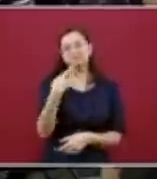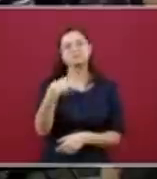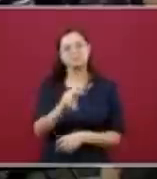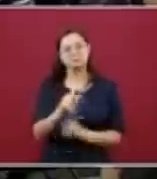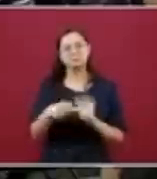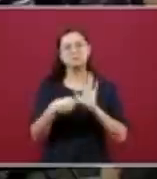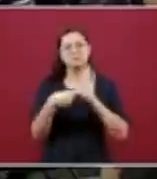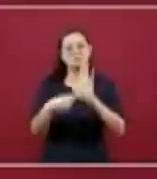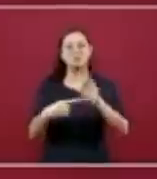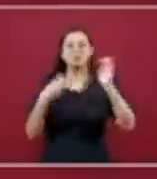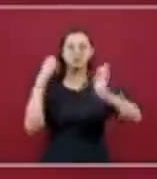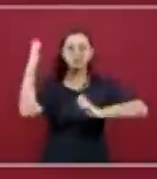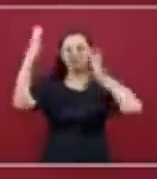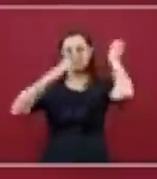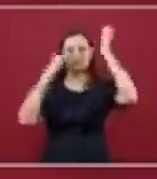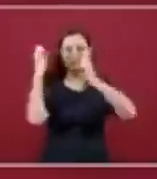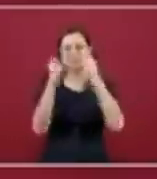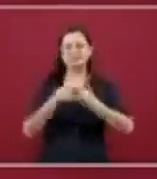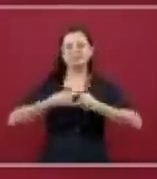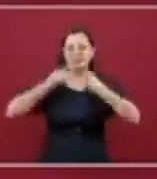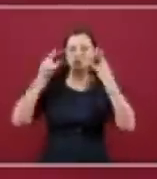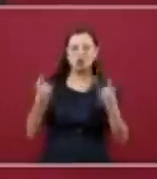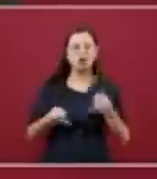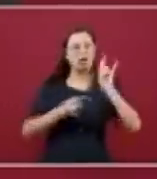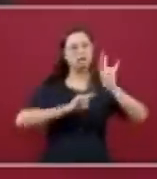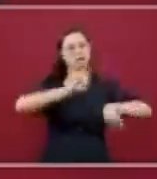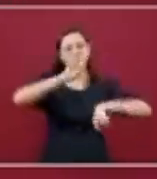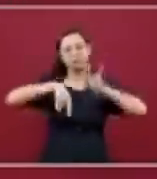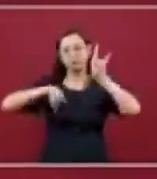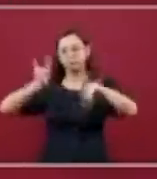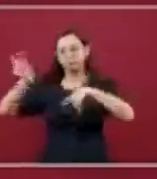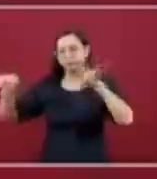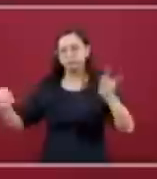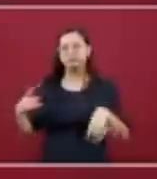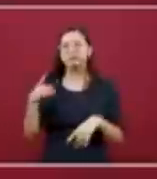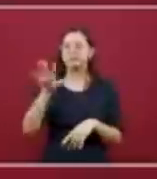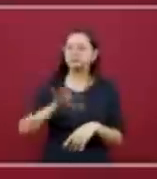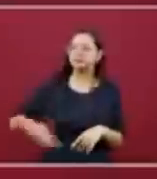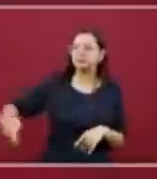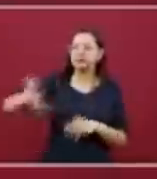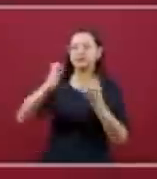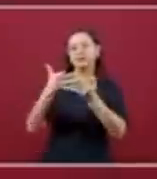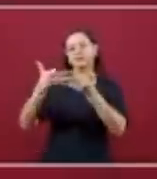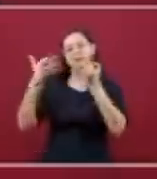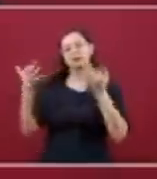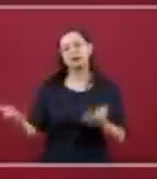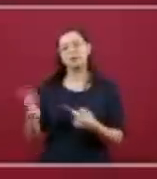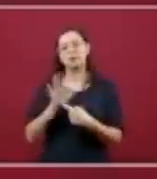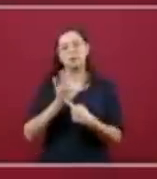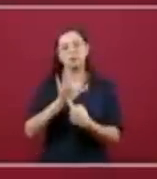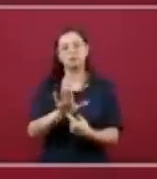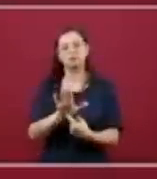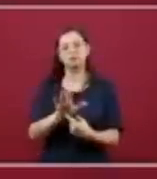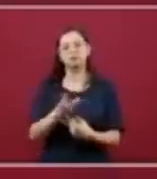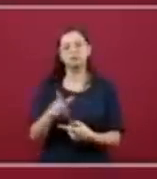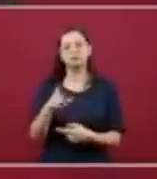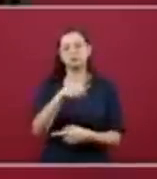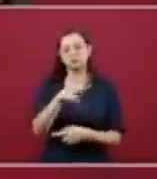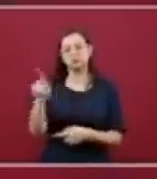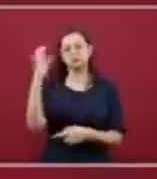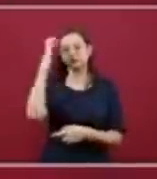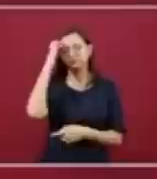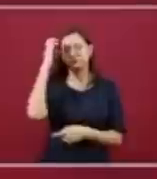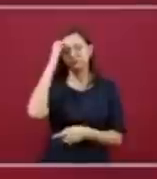de histórica de las islas. Hay en aquellos territorios lo que conocen ustedes como el apando,